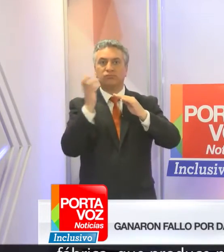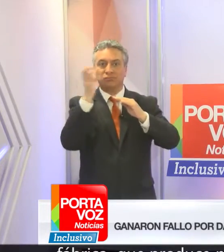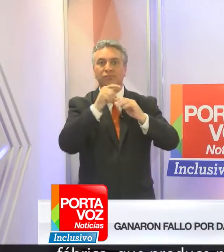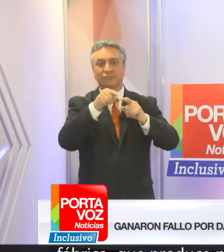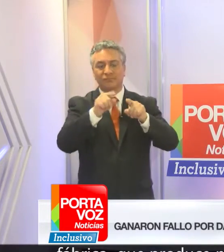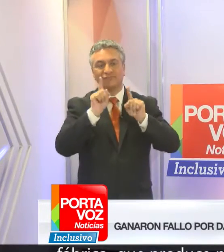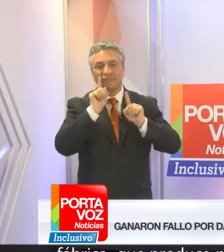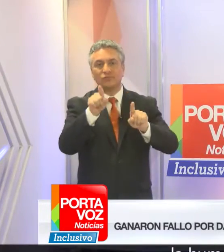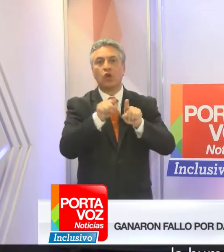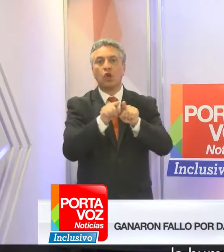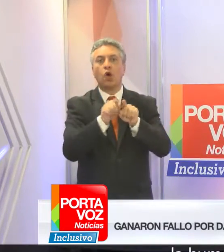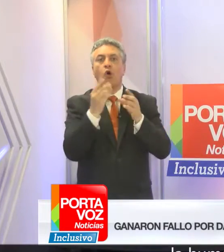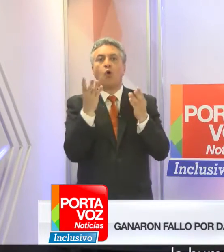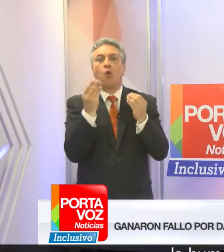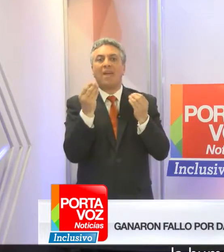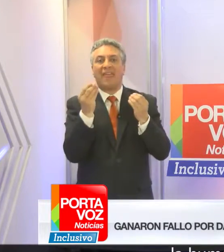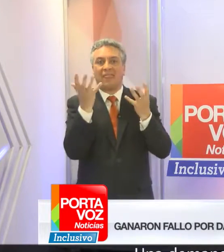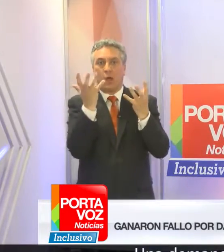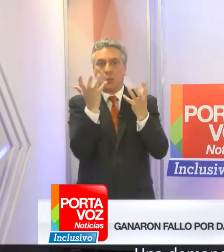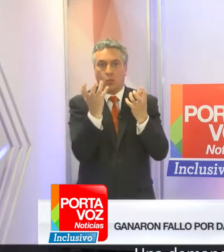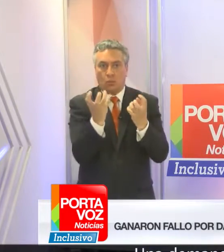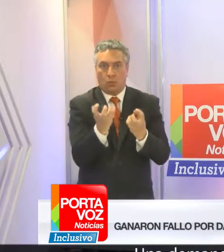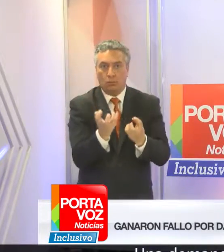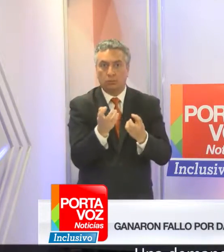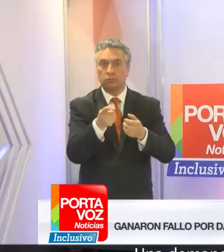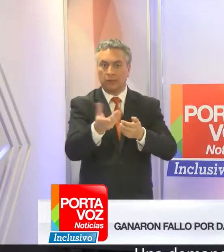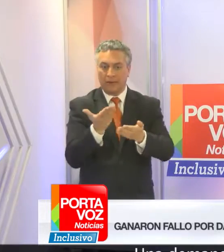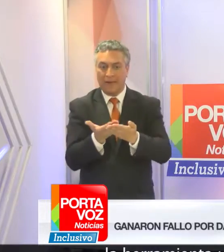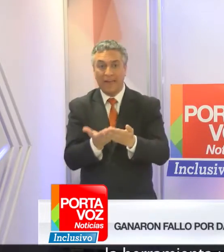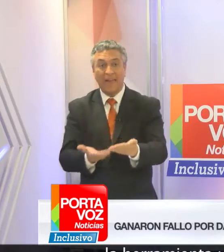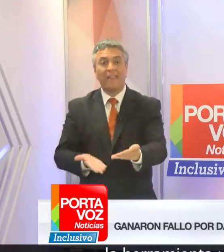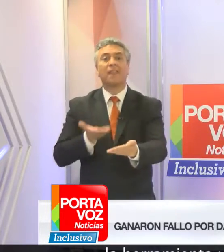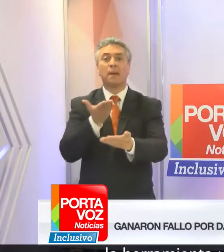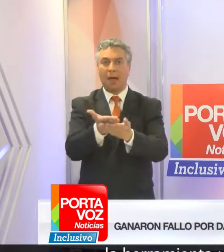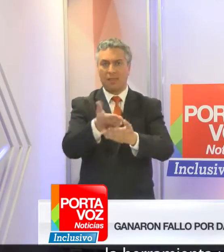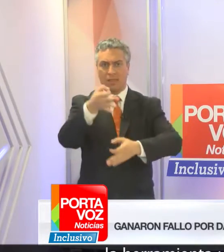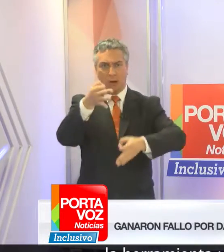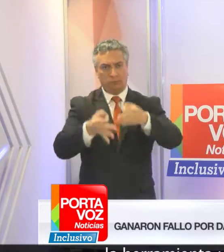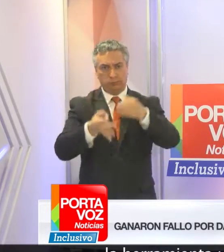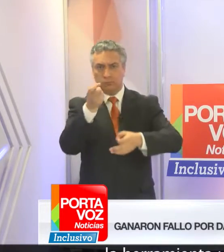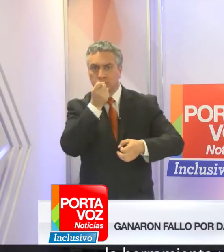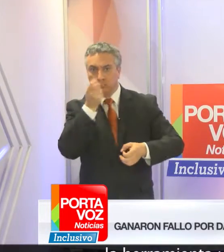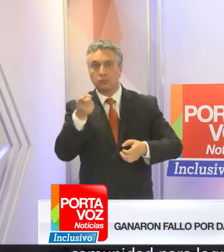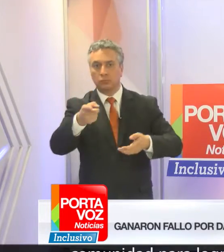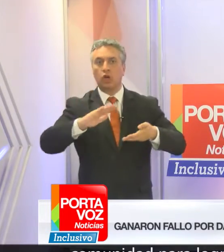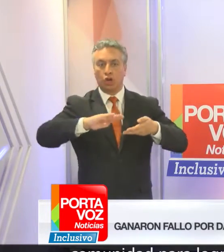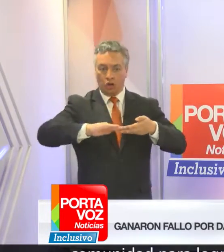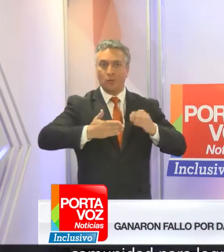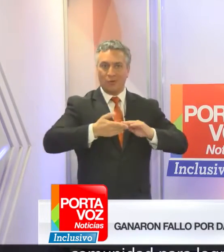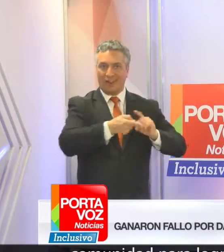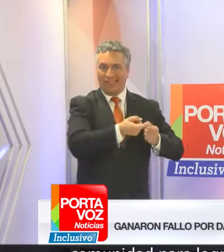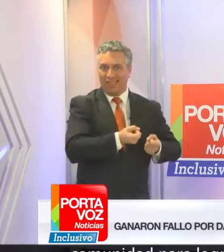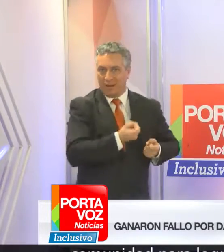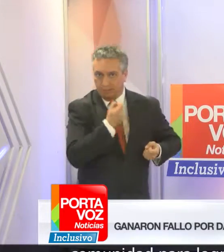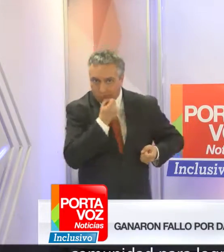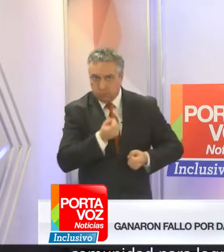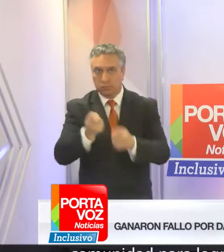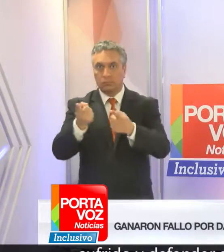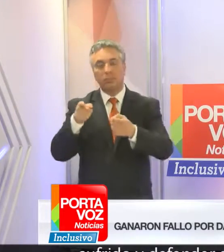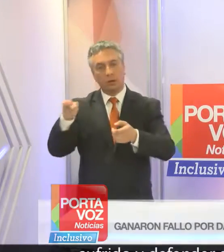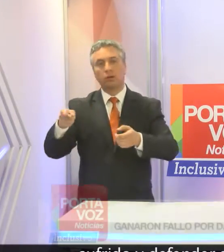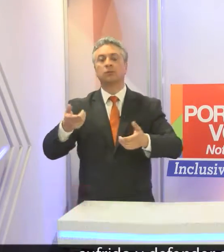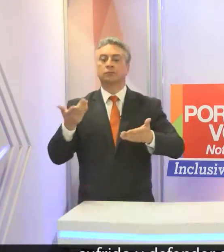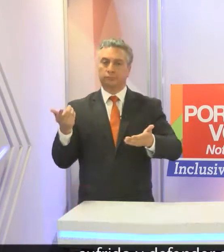material para retener la humedad. Una demanda civil fue la herramienta utilizada por la comunidad para lograr reparar el